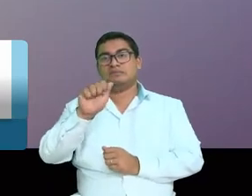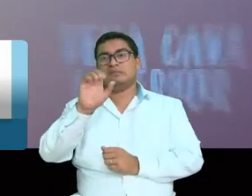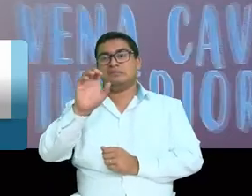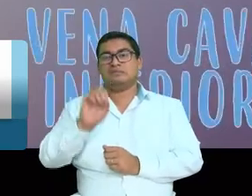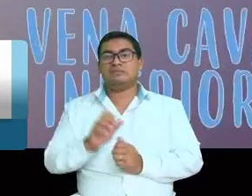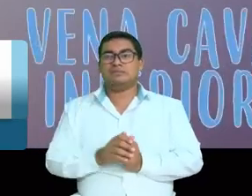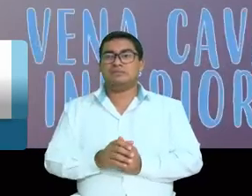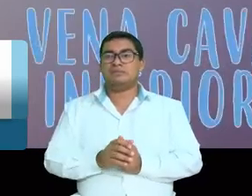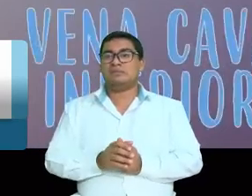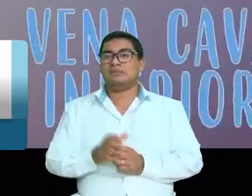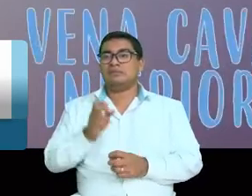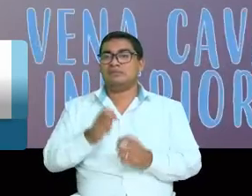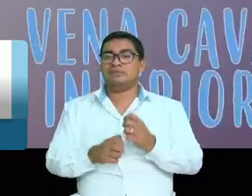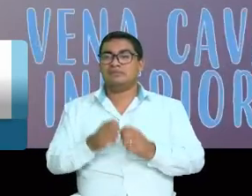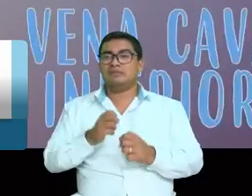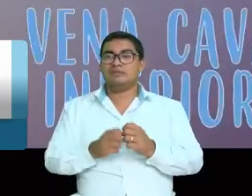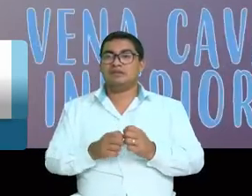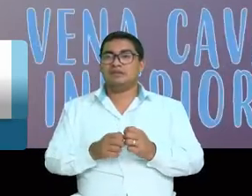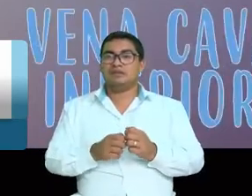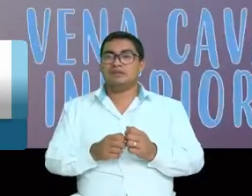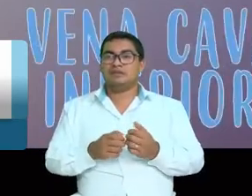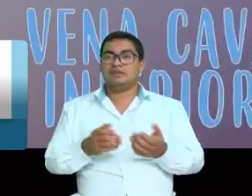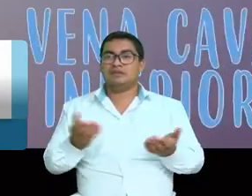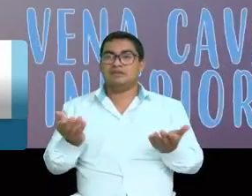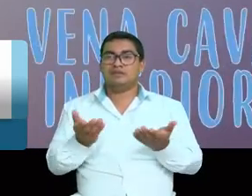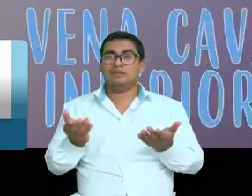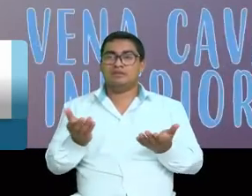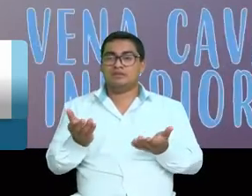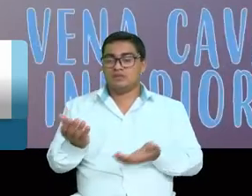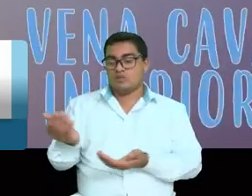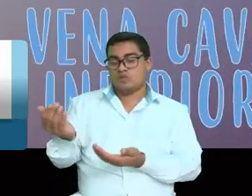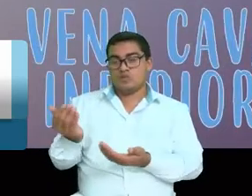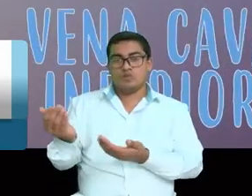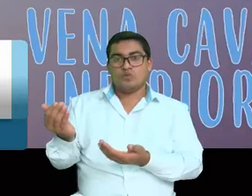¿no? Muchos niños llegan porque le miran azules